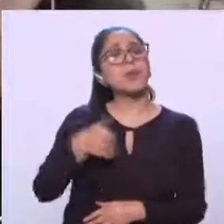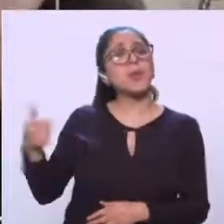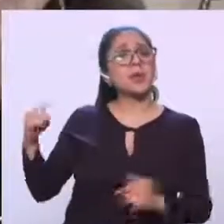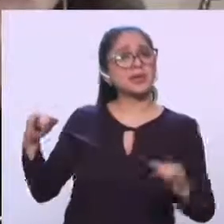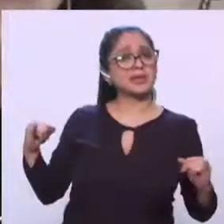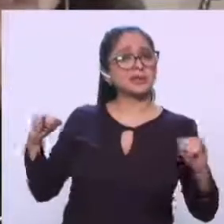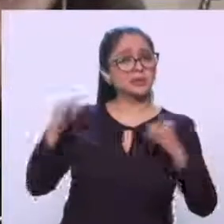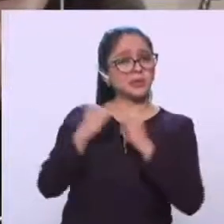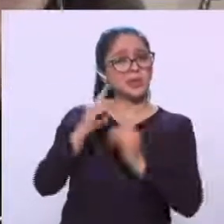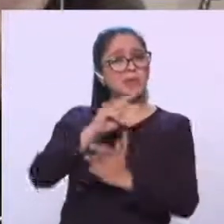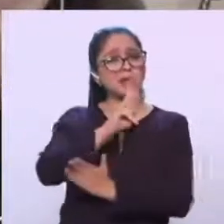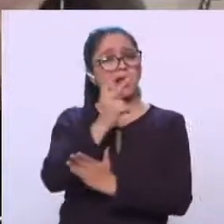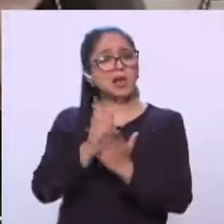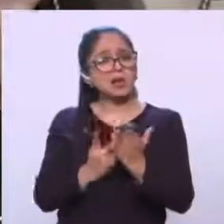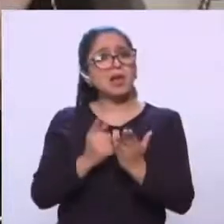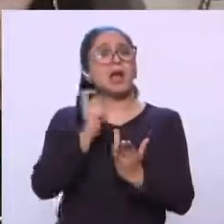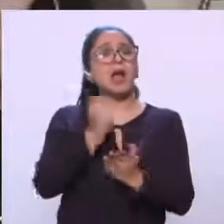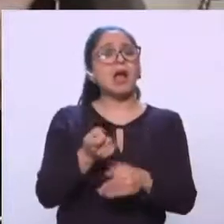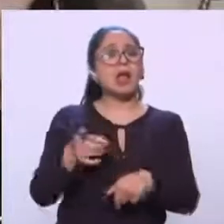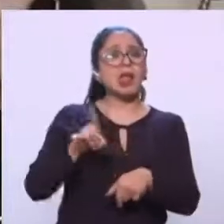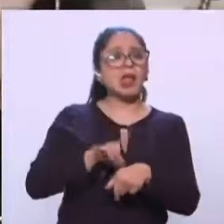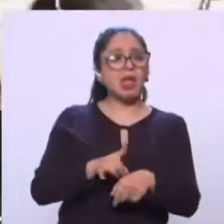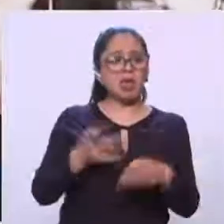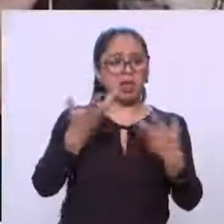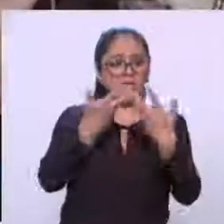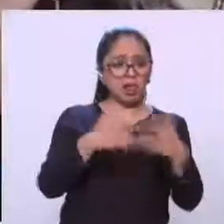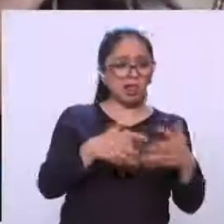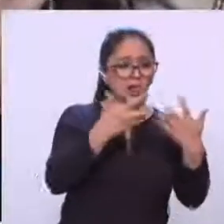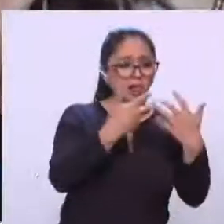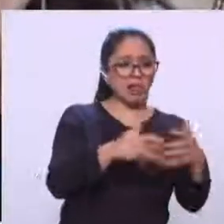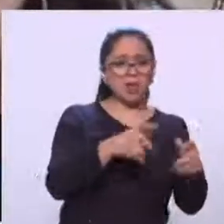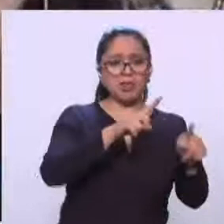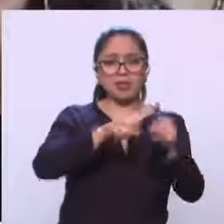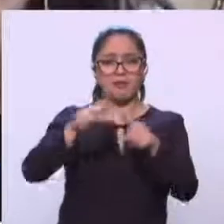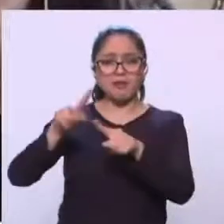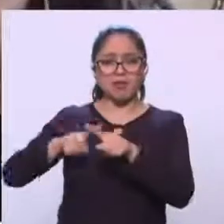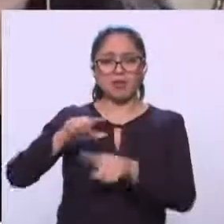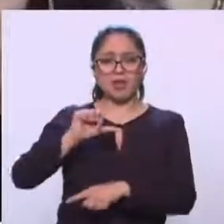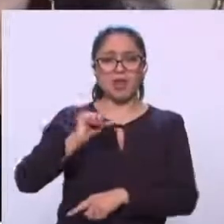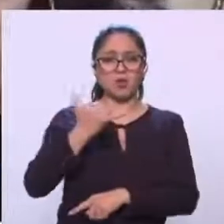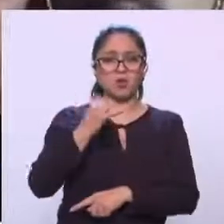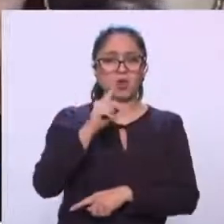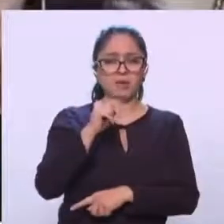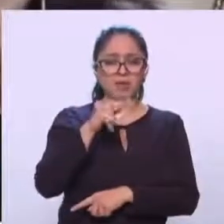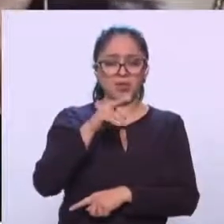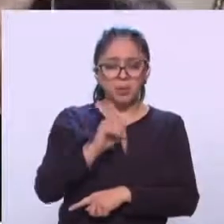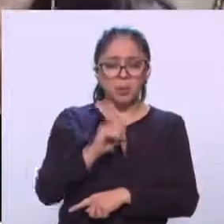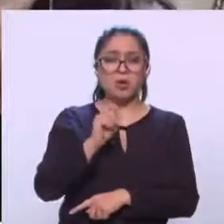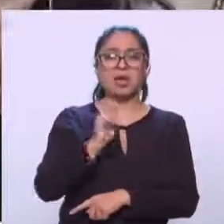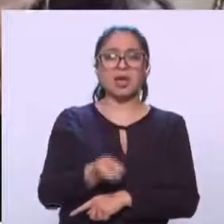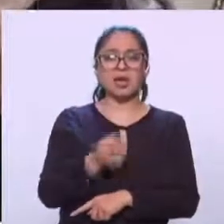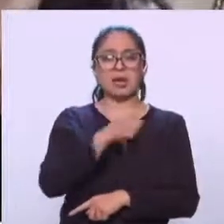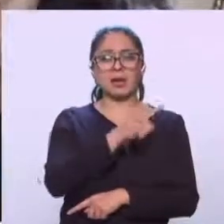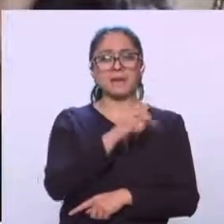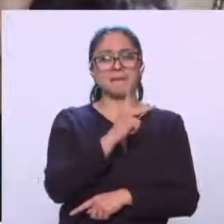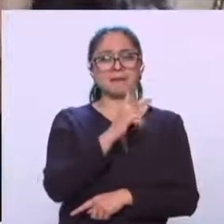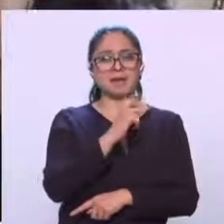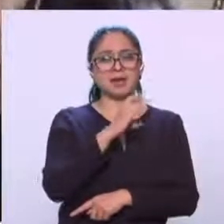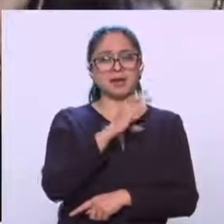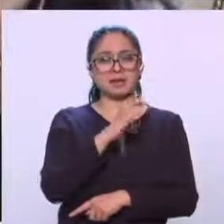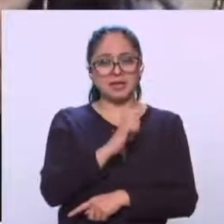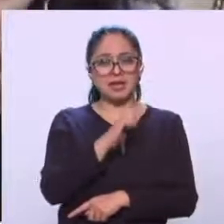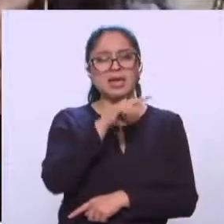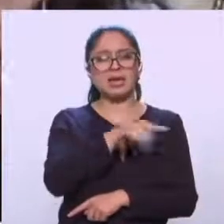las oficinas de maquilación de proyectos de los ayuntamientos. El municipio, per se, debería de poder generar un